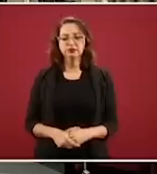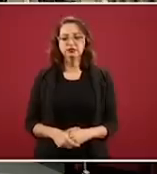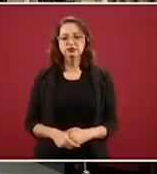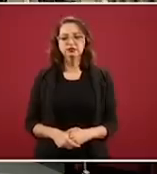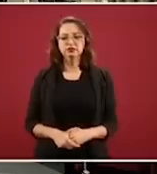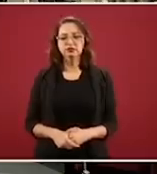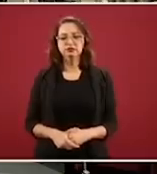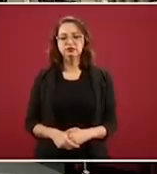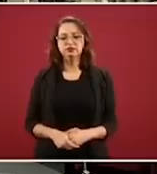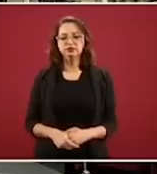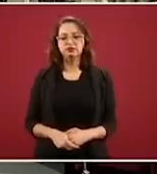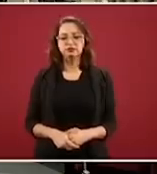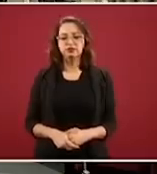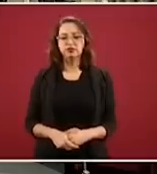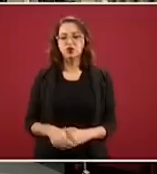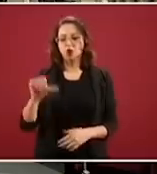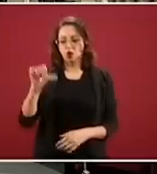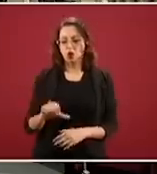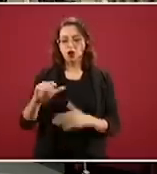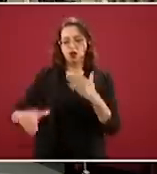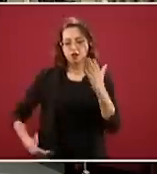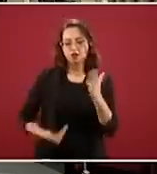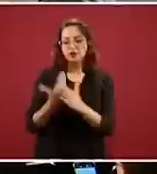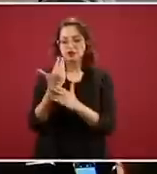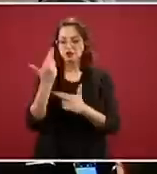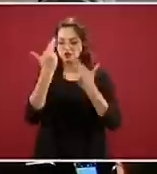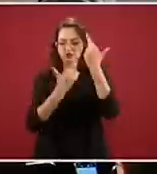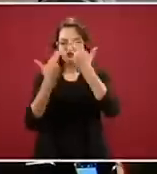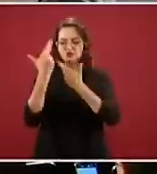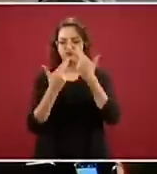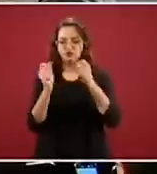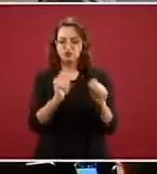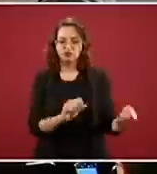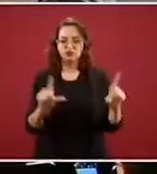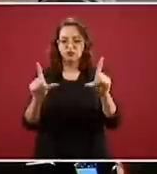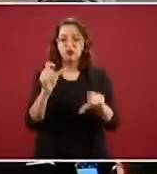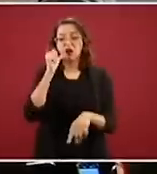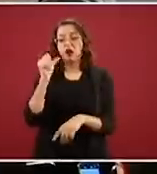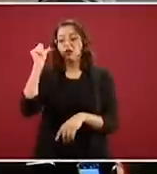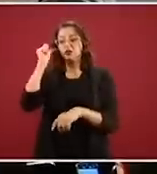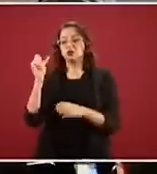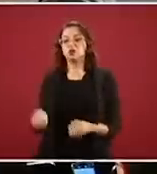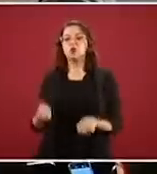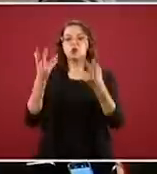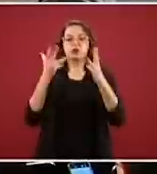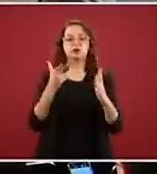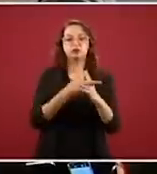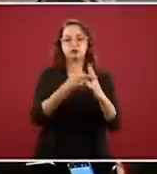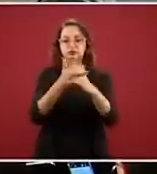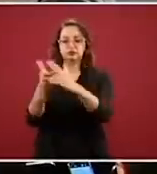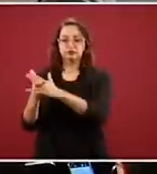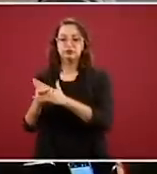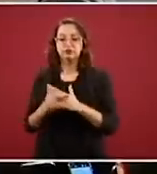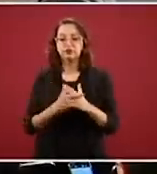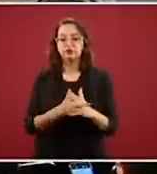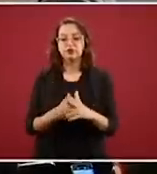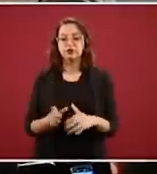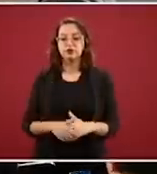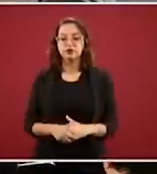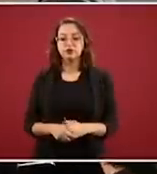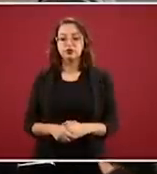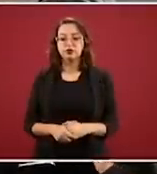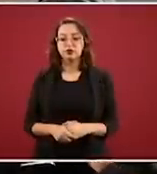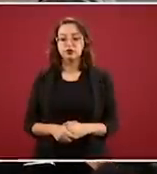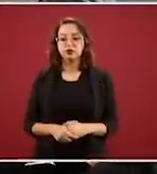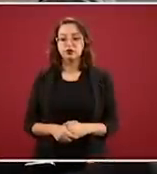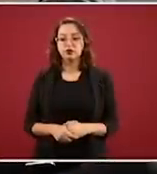El que revisamos hoy en la mañana, el gabinete, de los homicidios cometidos ayer. Todavía faltan algunos